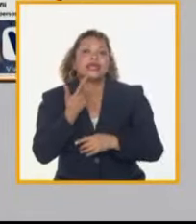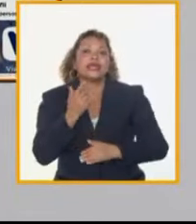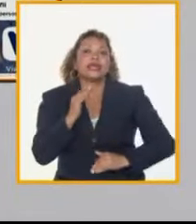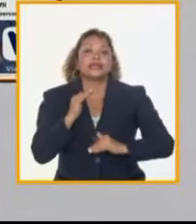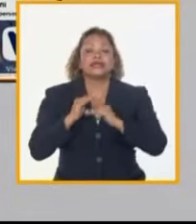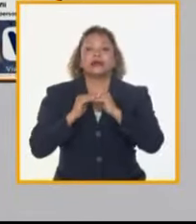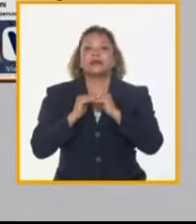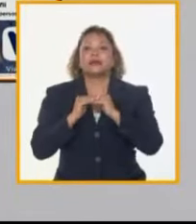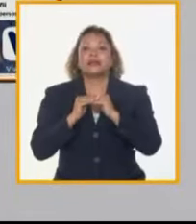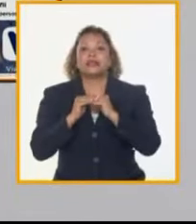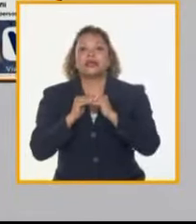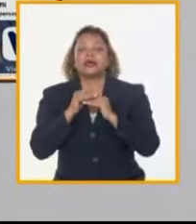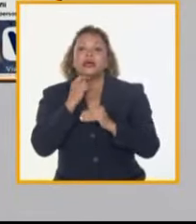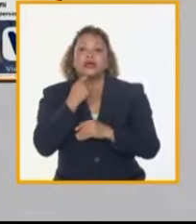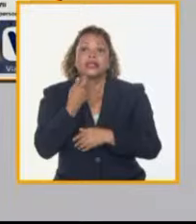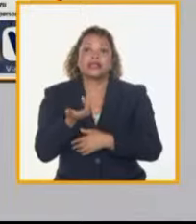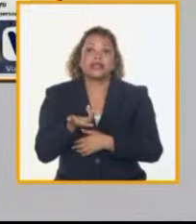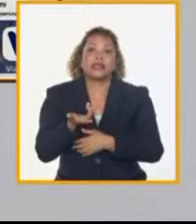y en la capacidad de adaptarse